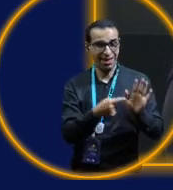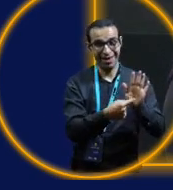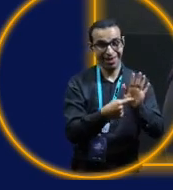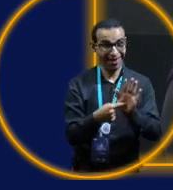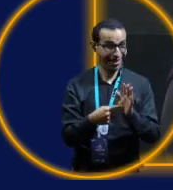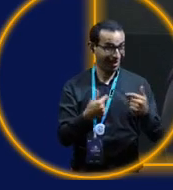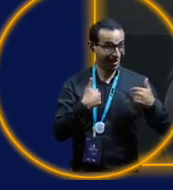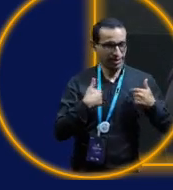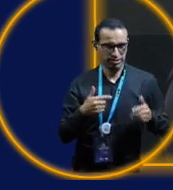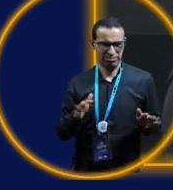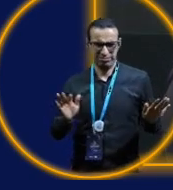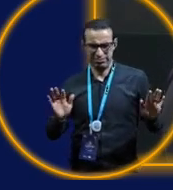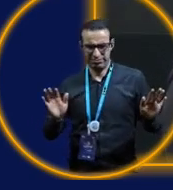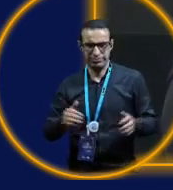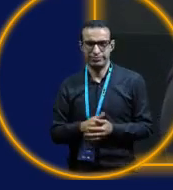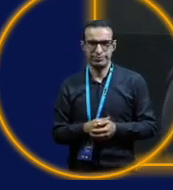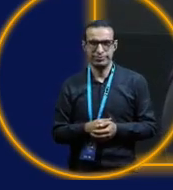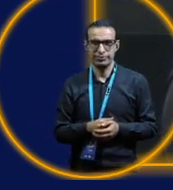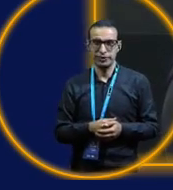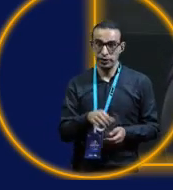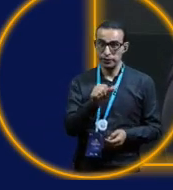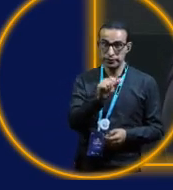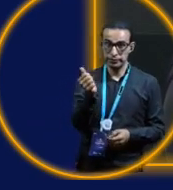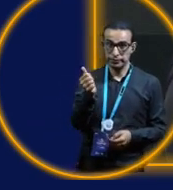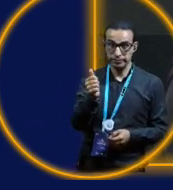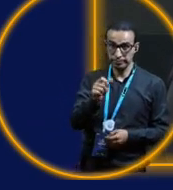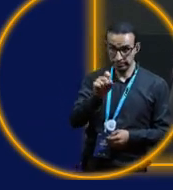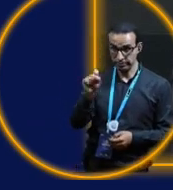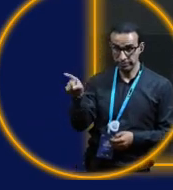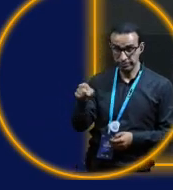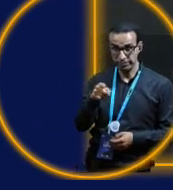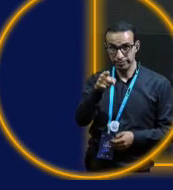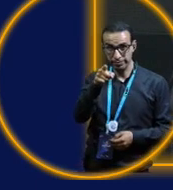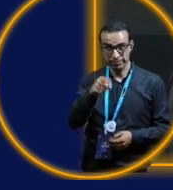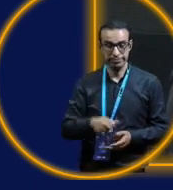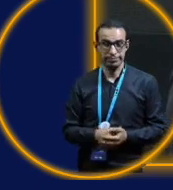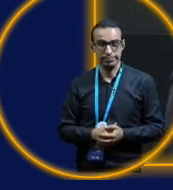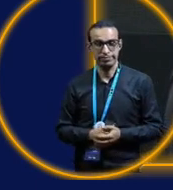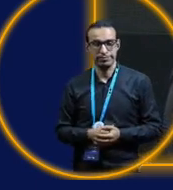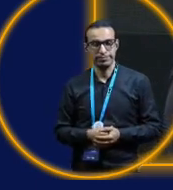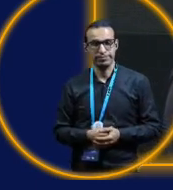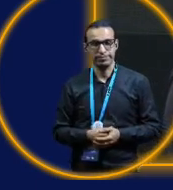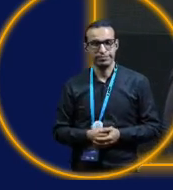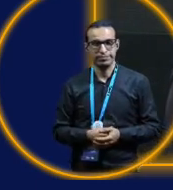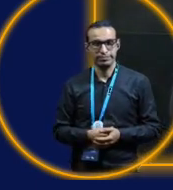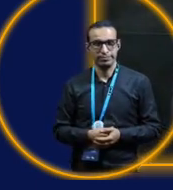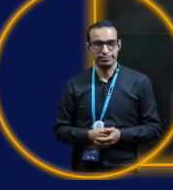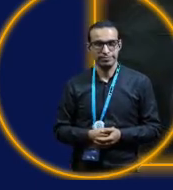eso ayuda y tenemos